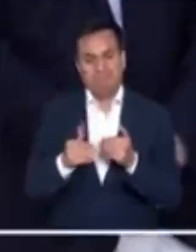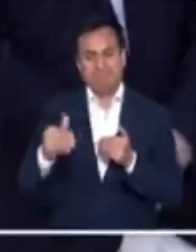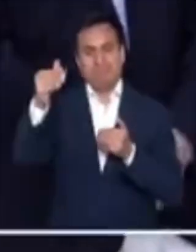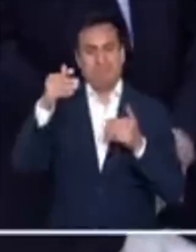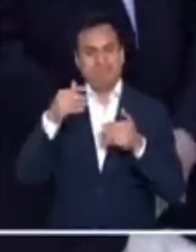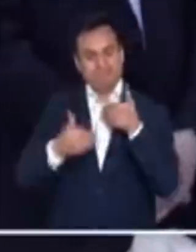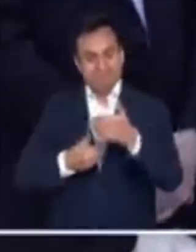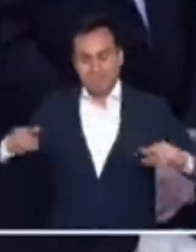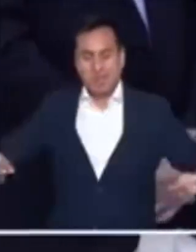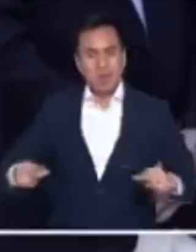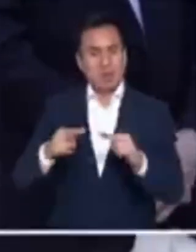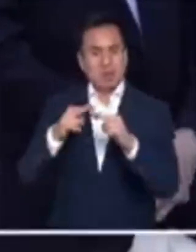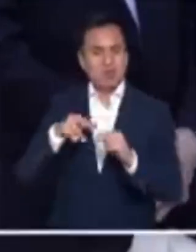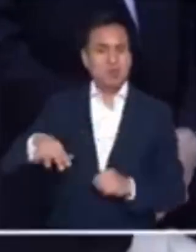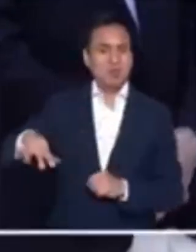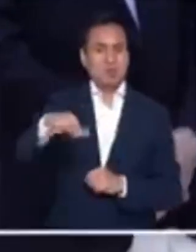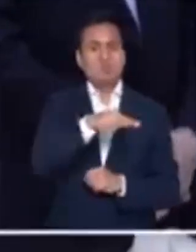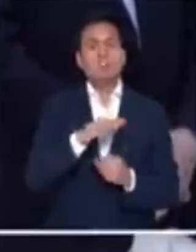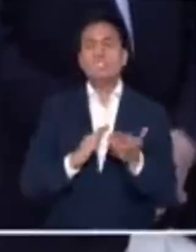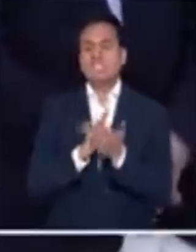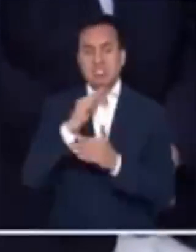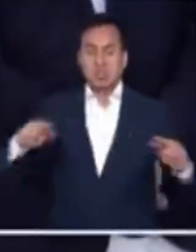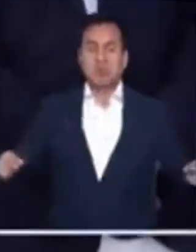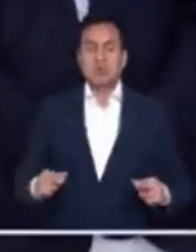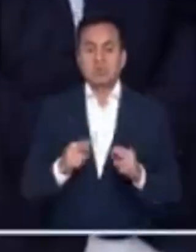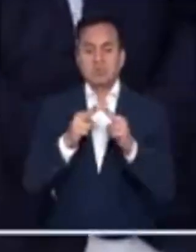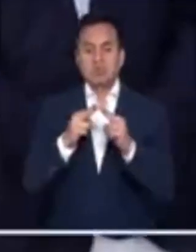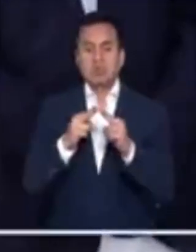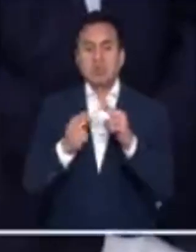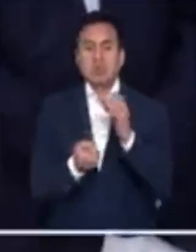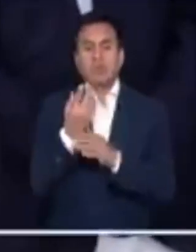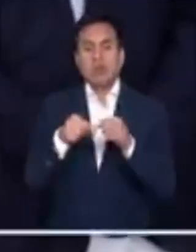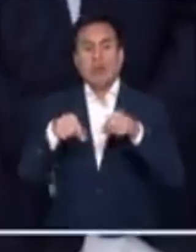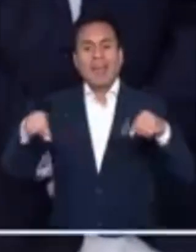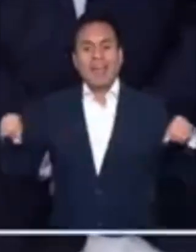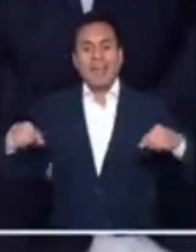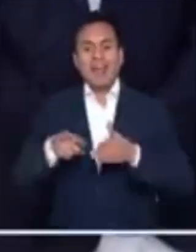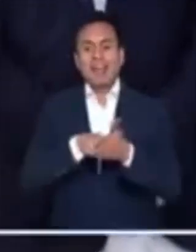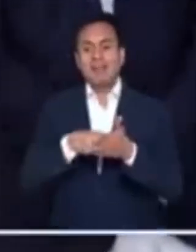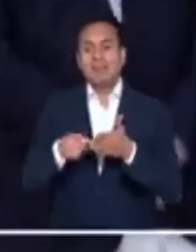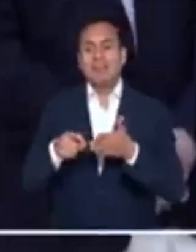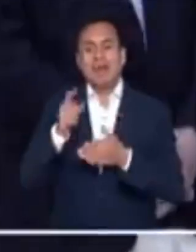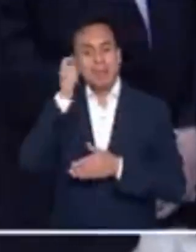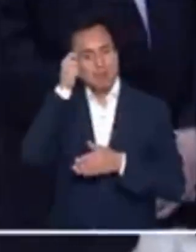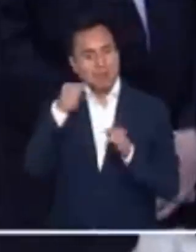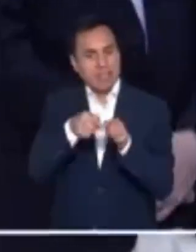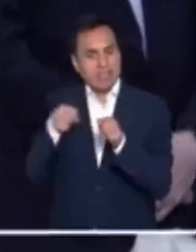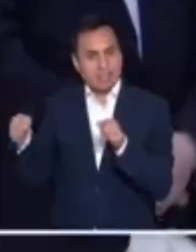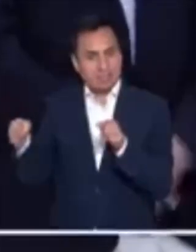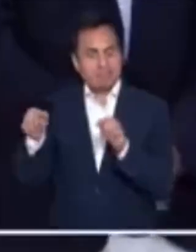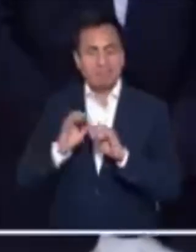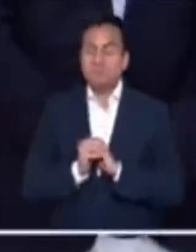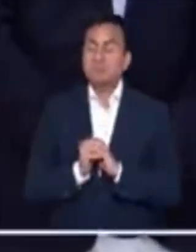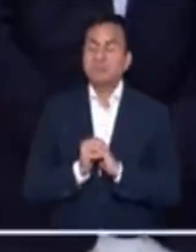de construcción, de inicio de la construcción del nuevo eje Alameda Providencia, Así es